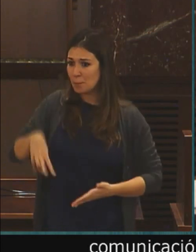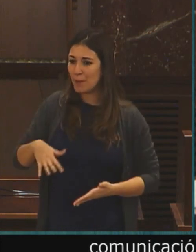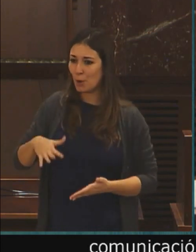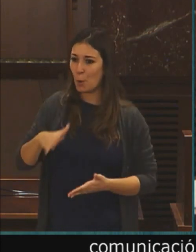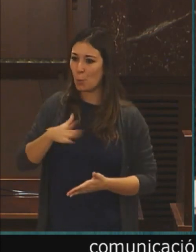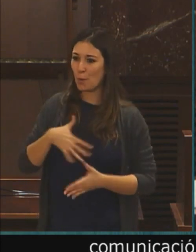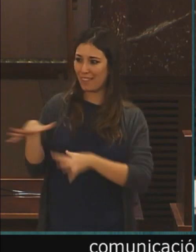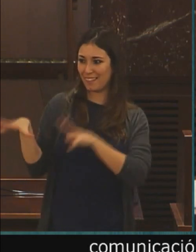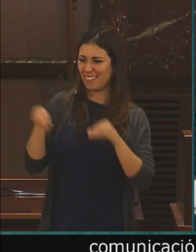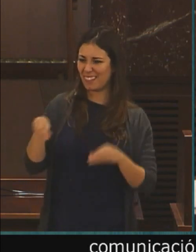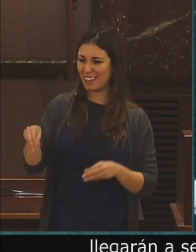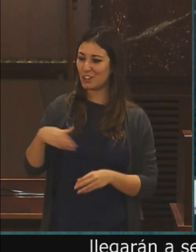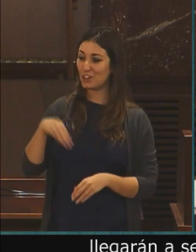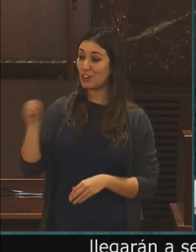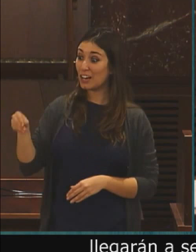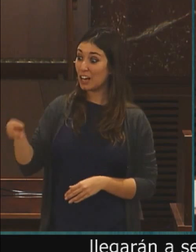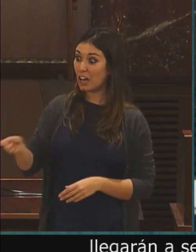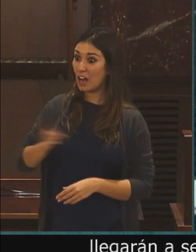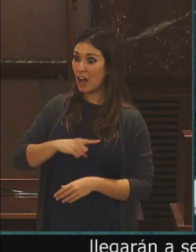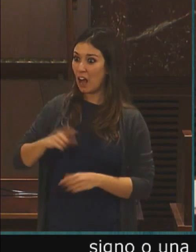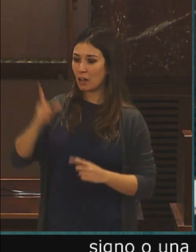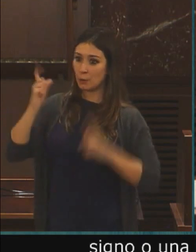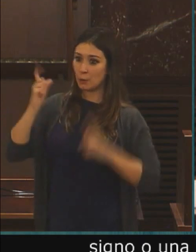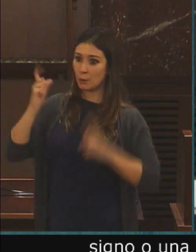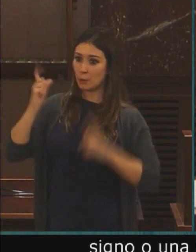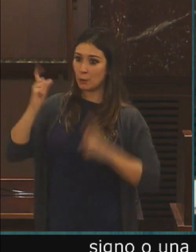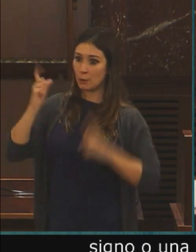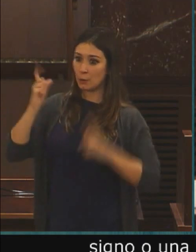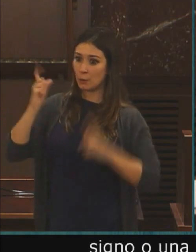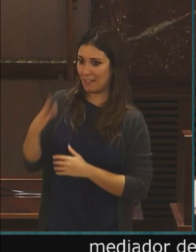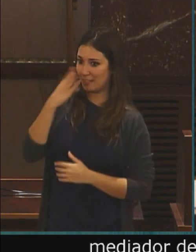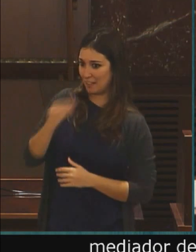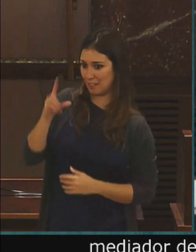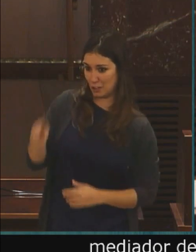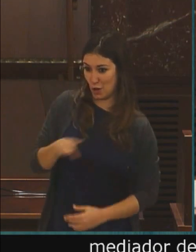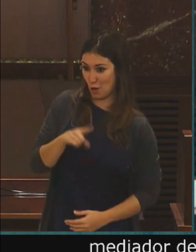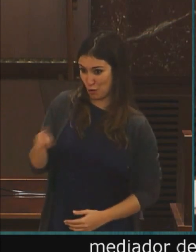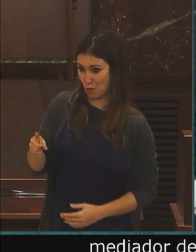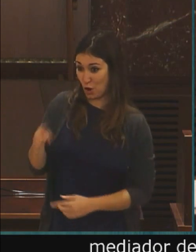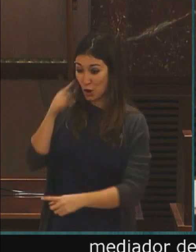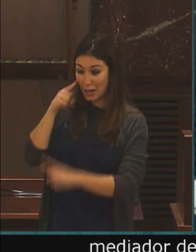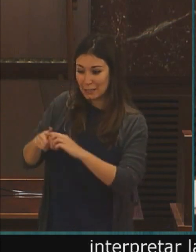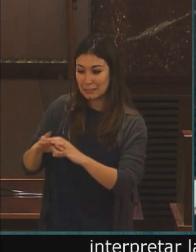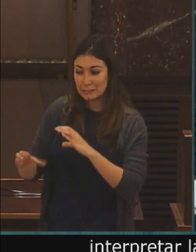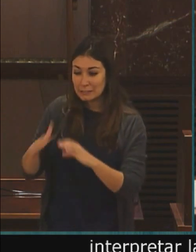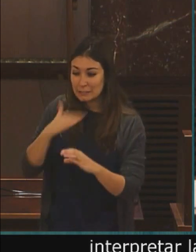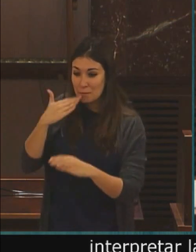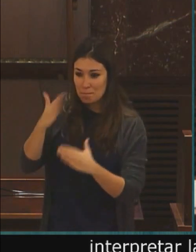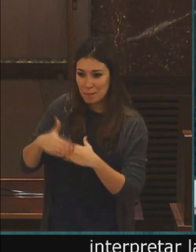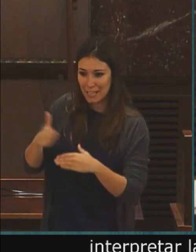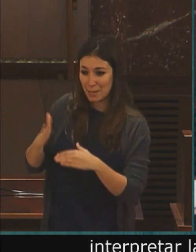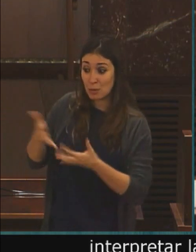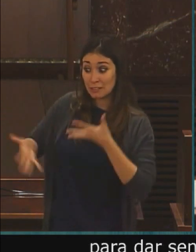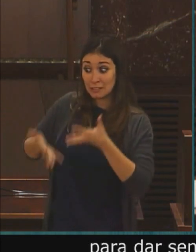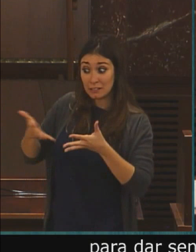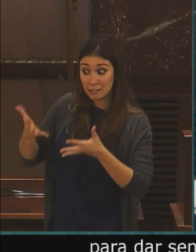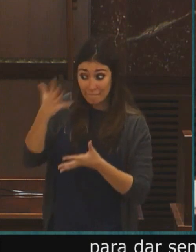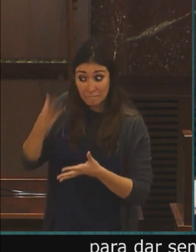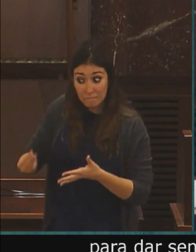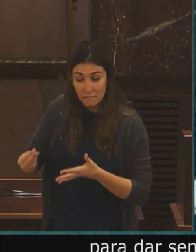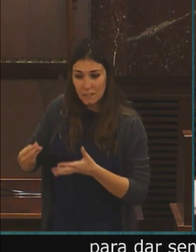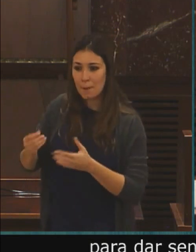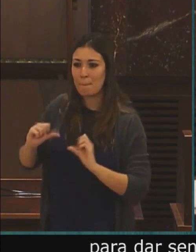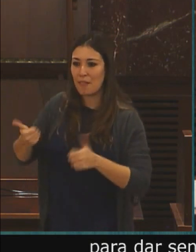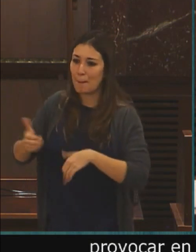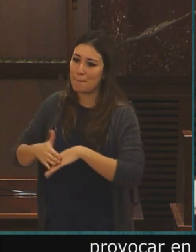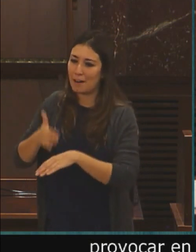capaz de interpretar las reacciones que nos hace el usuario para dar sentido a su demanda y provocar en el usuario la reacción e iniciativas